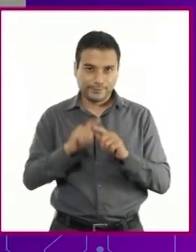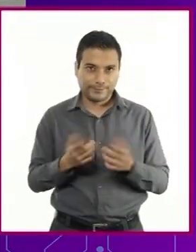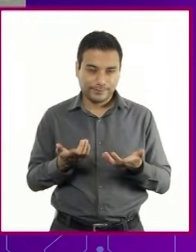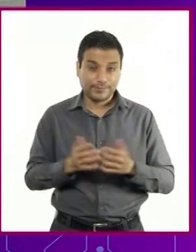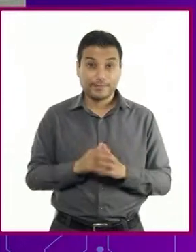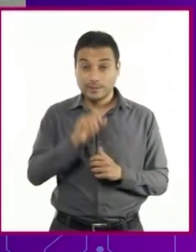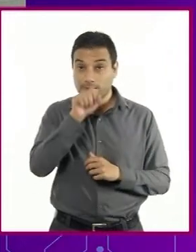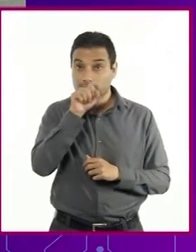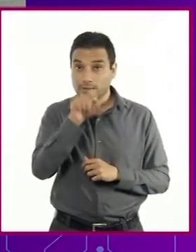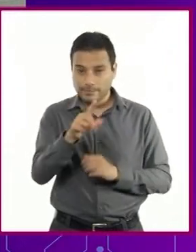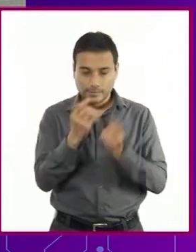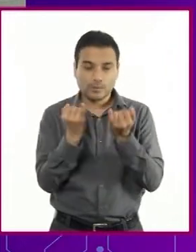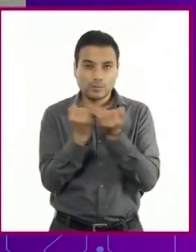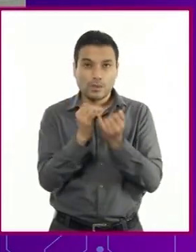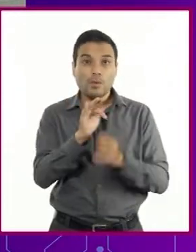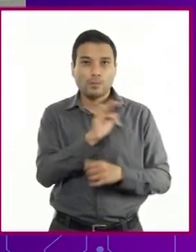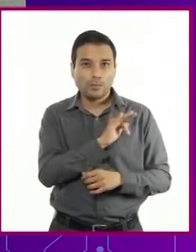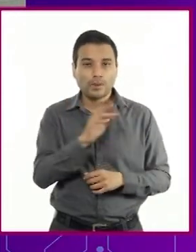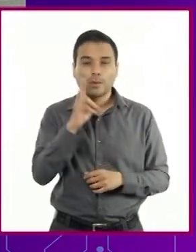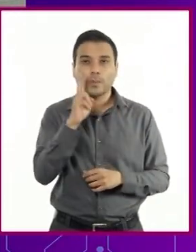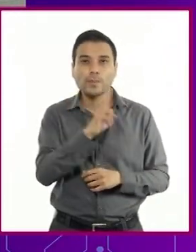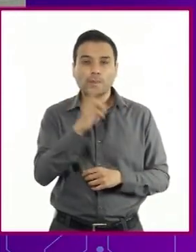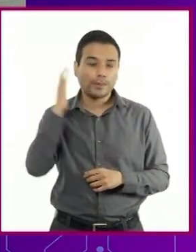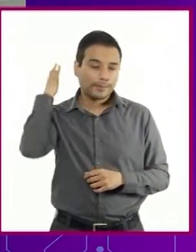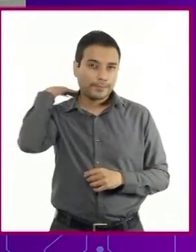el inflado de los pulmones.